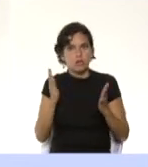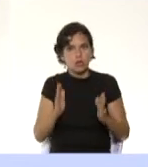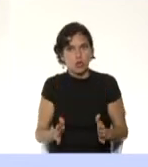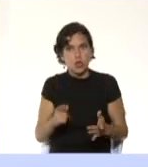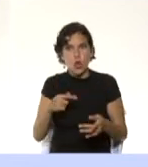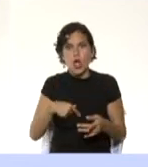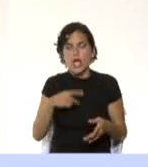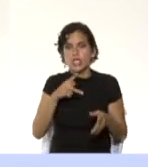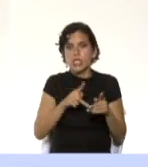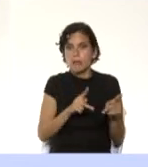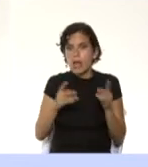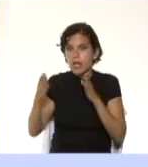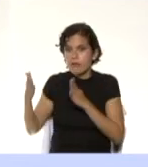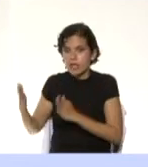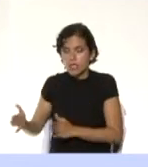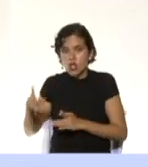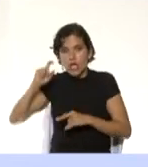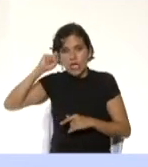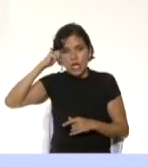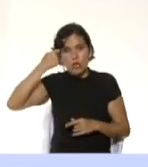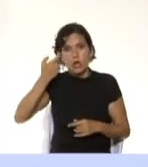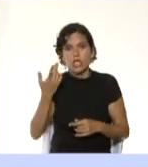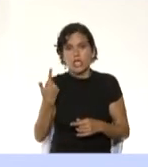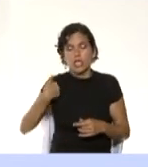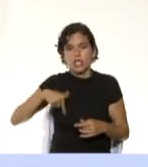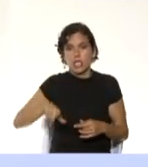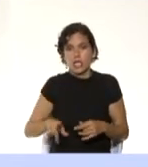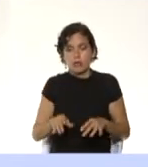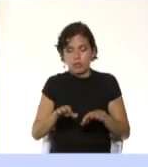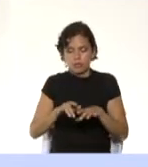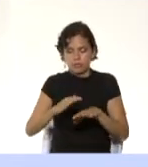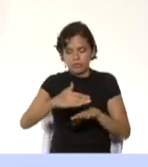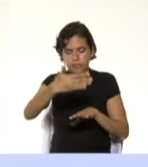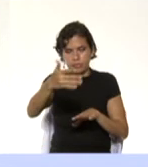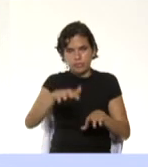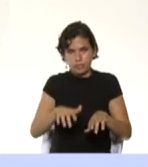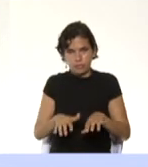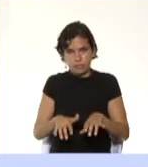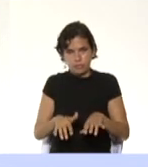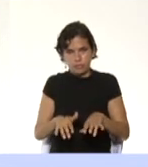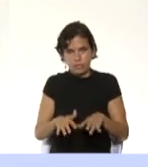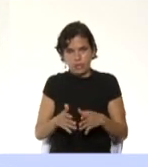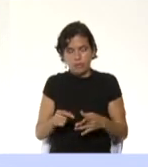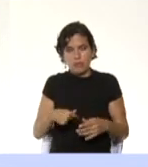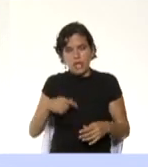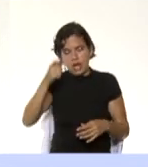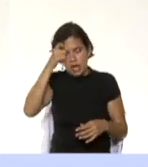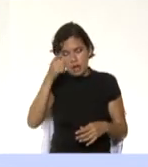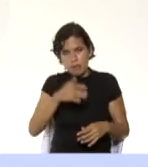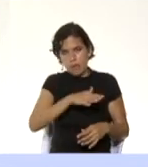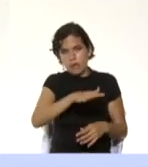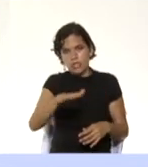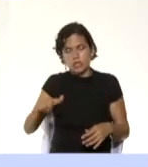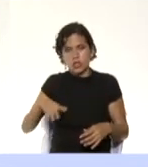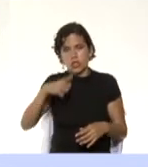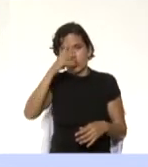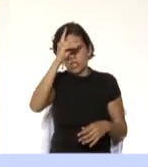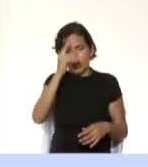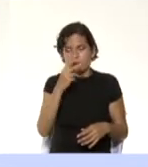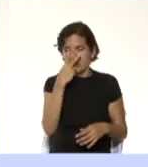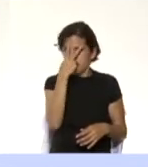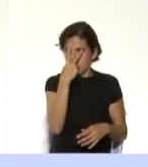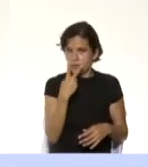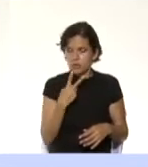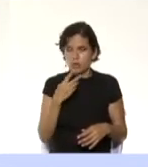esa planificación. Recuerden que tenemos en la Canaima, podemos utilizar para la población con discapacidad